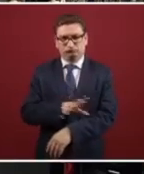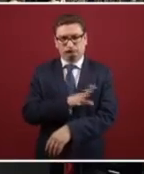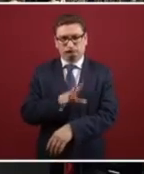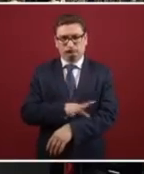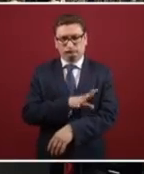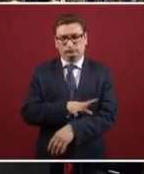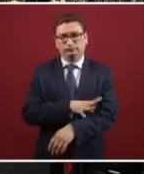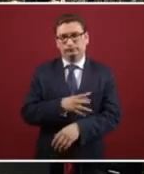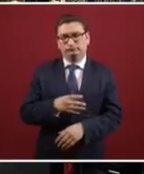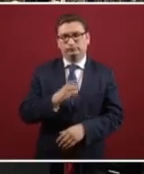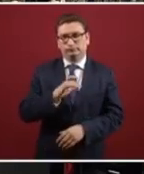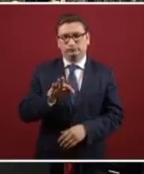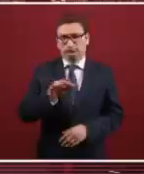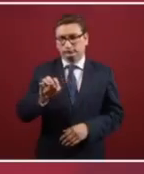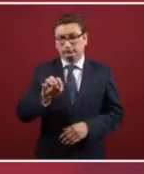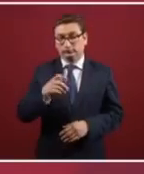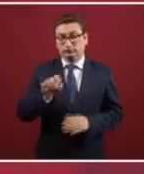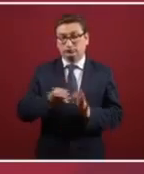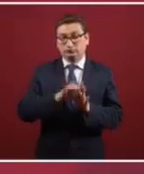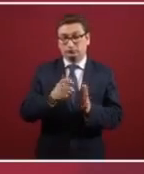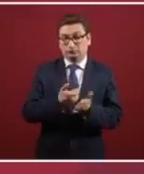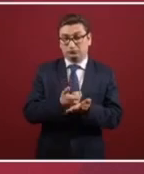son caras las tarifas,